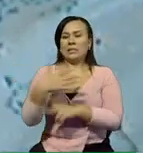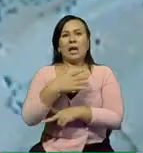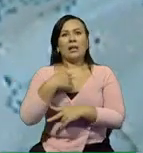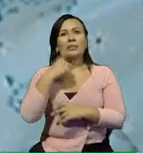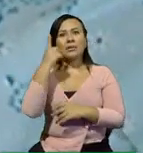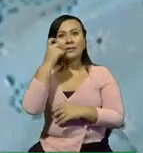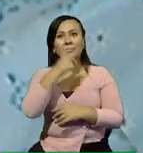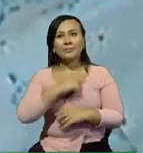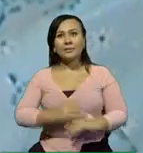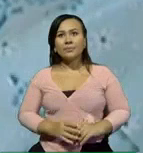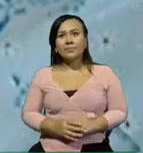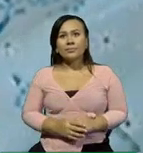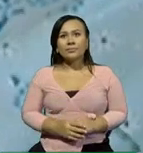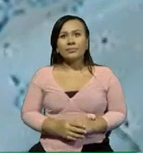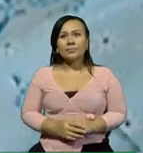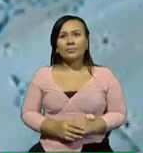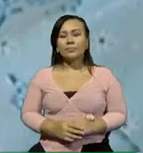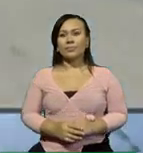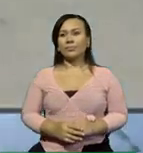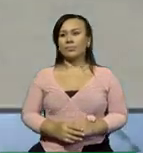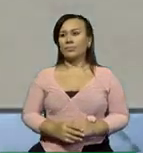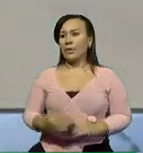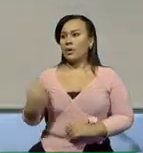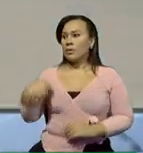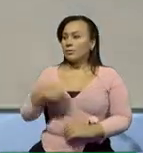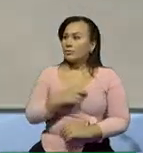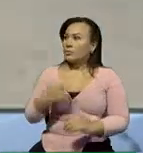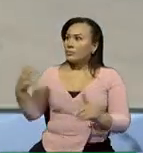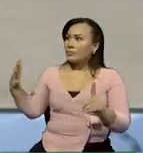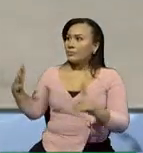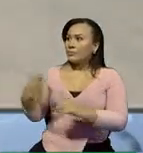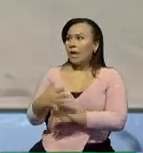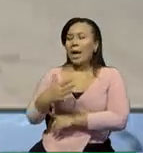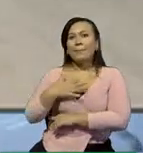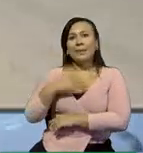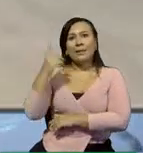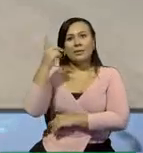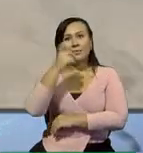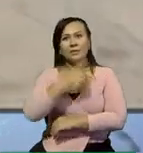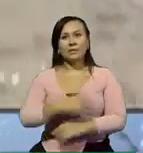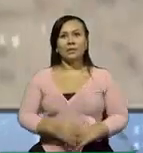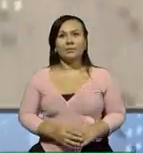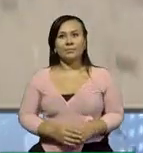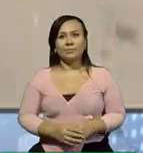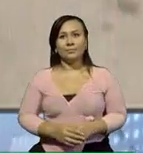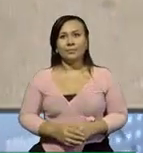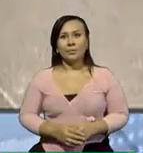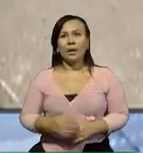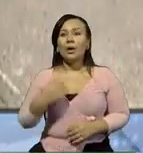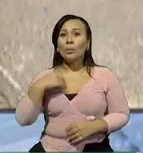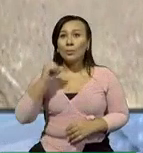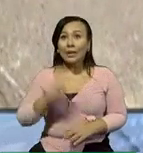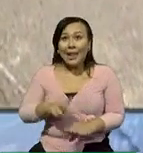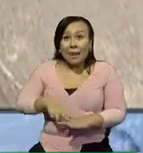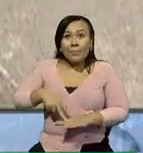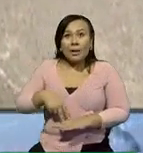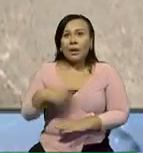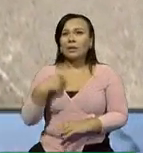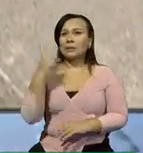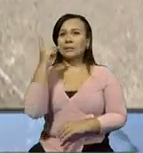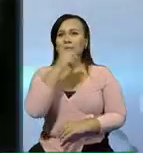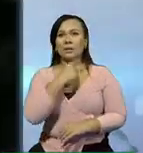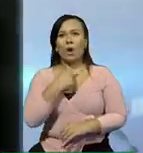y lo tumba a mi esposo y a mí. Y ahí por él levantarse. Y ahí es que